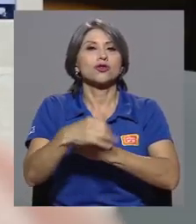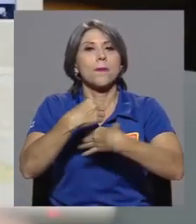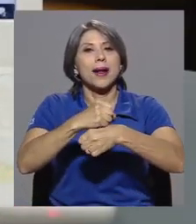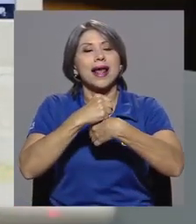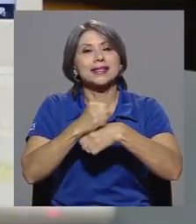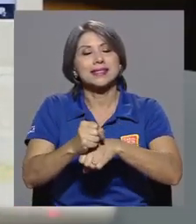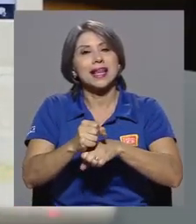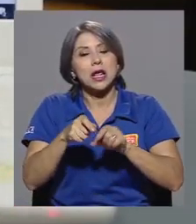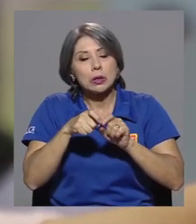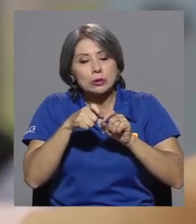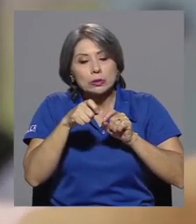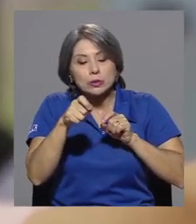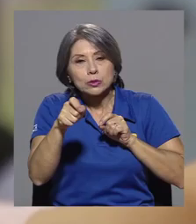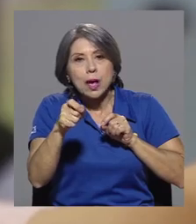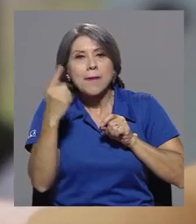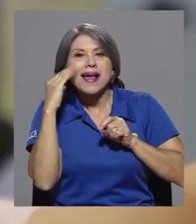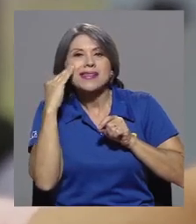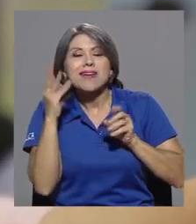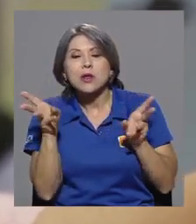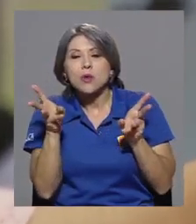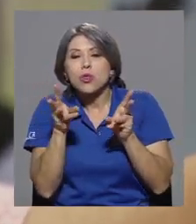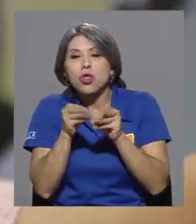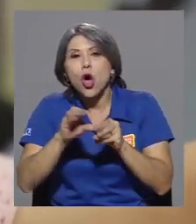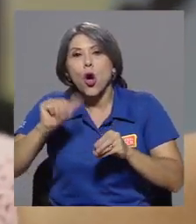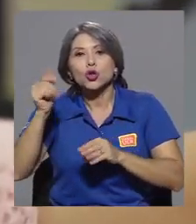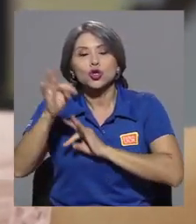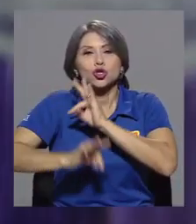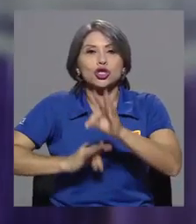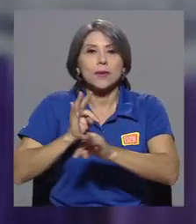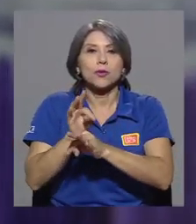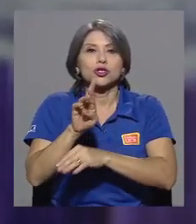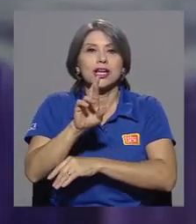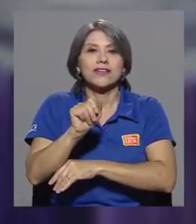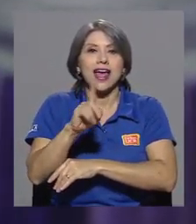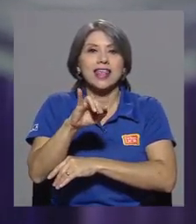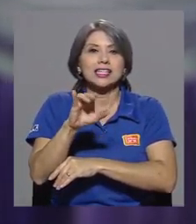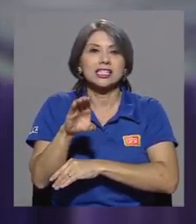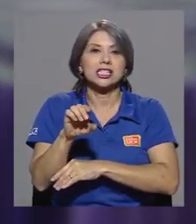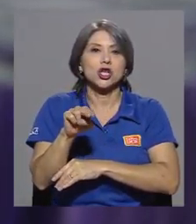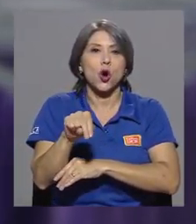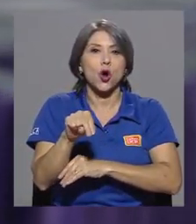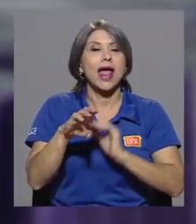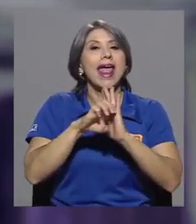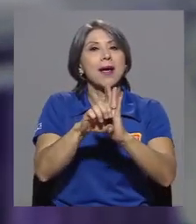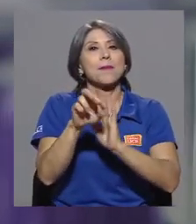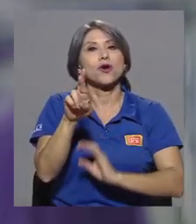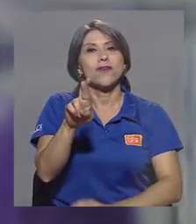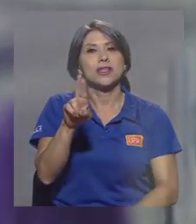curvas de calibración de los otros tipos de radiación, como los rayos X.